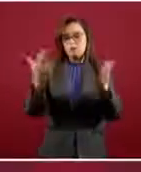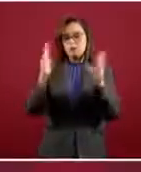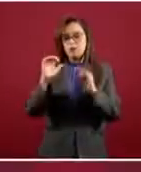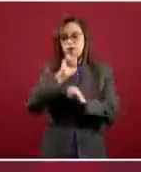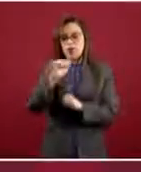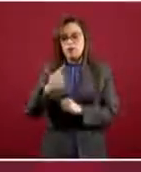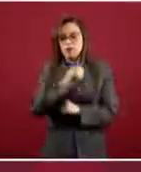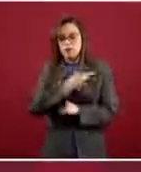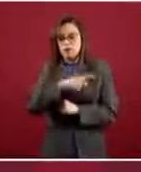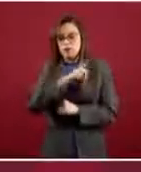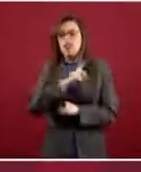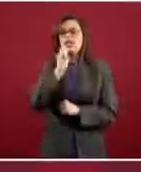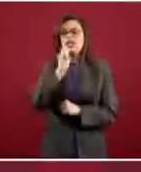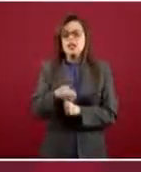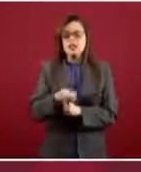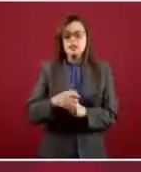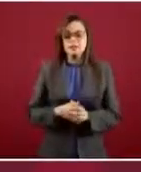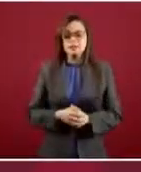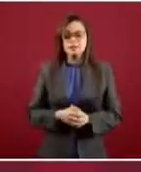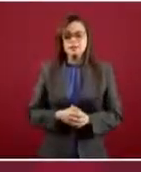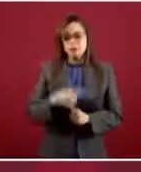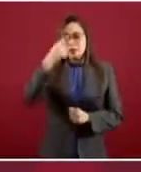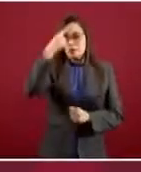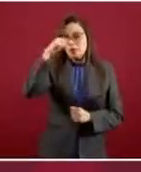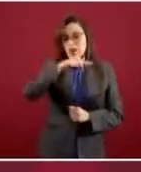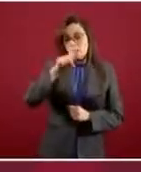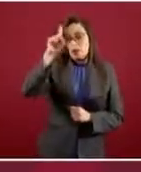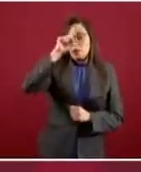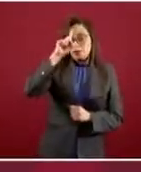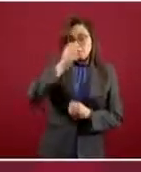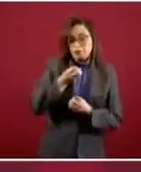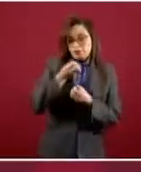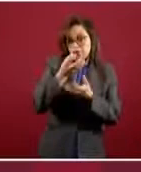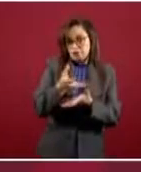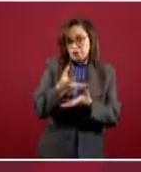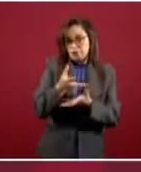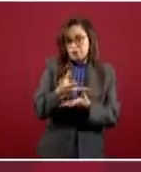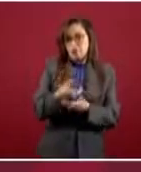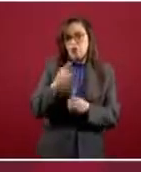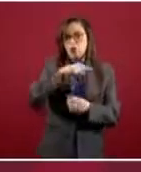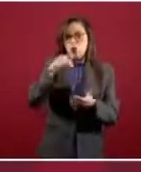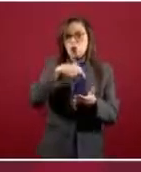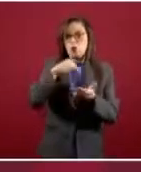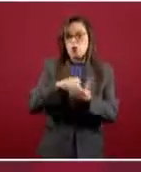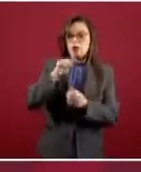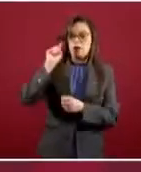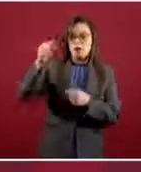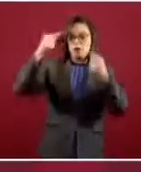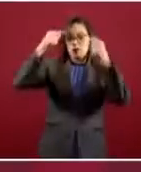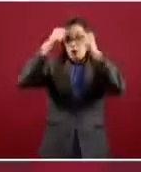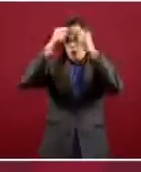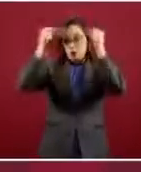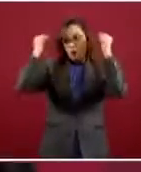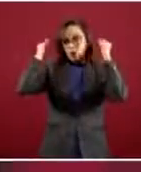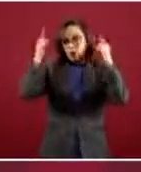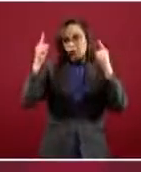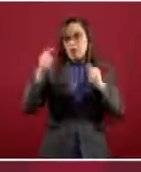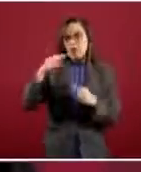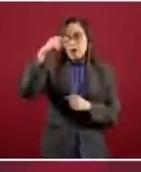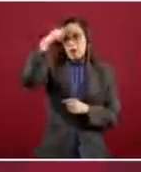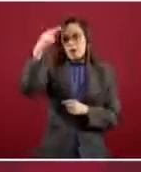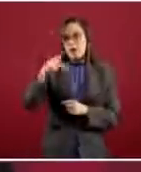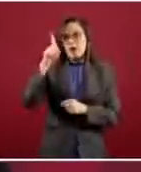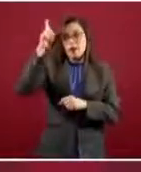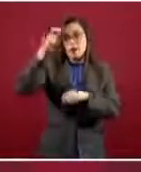son espacios de asesoría que existen en los consulados mexicanos en Estados Unidos, y a través de las